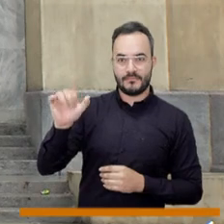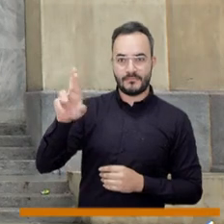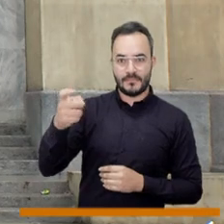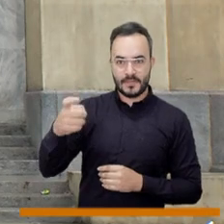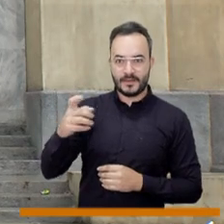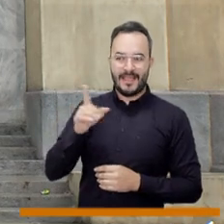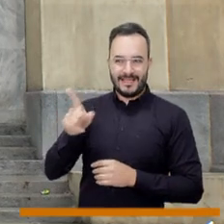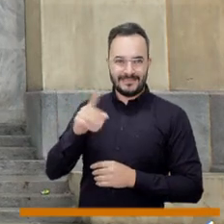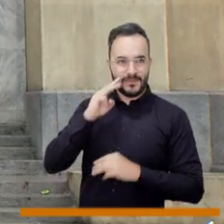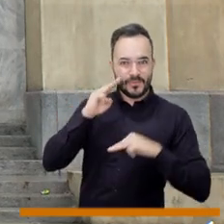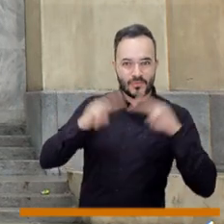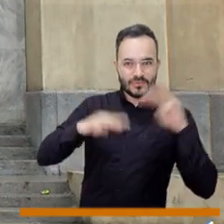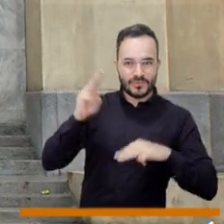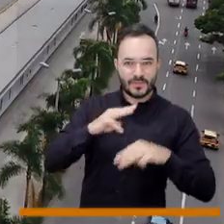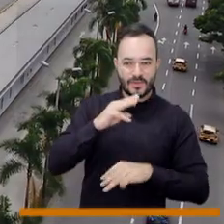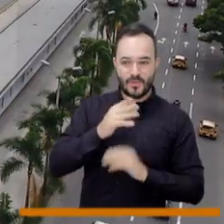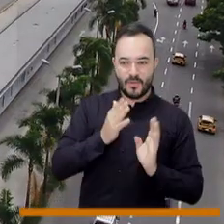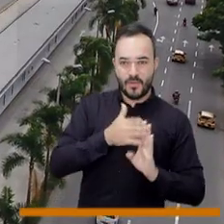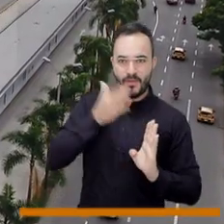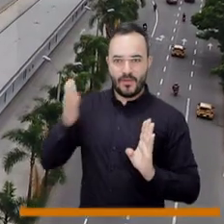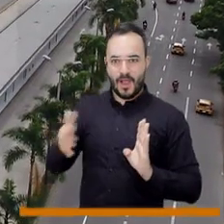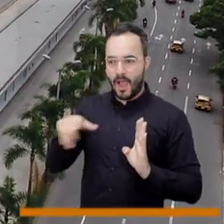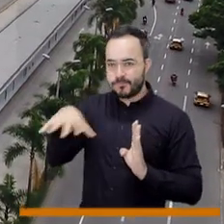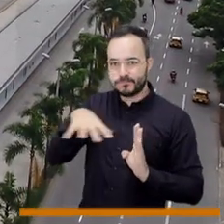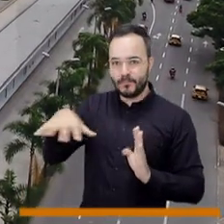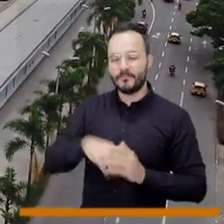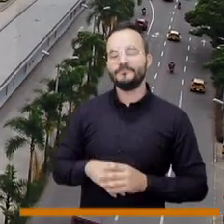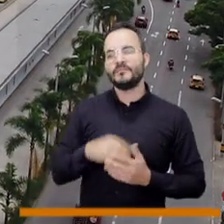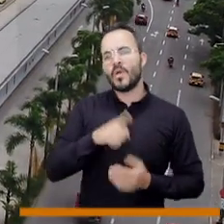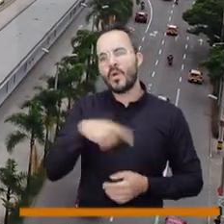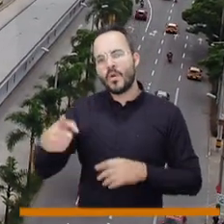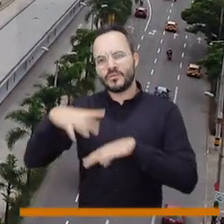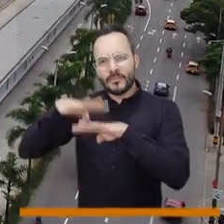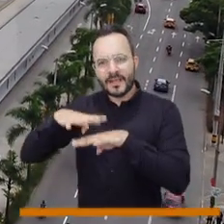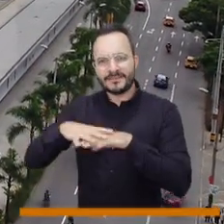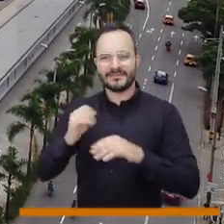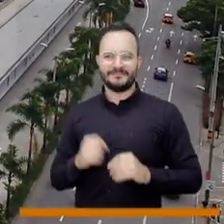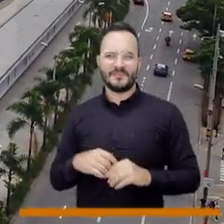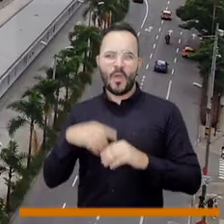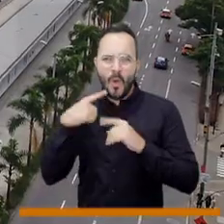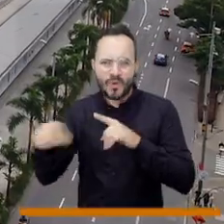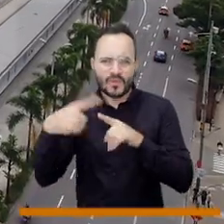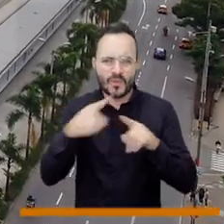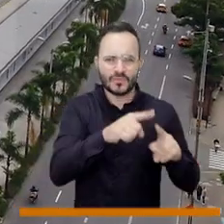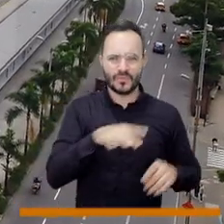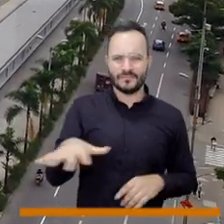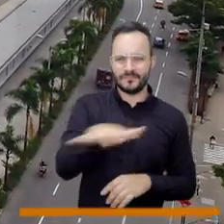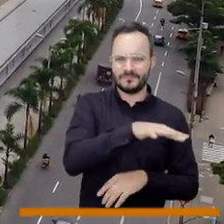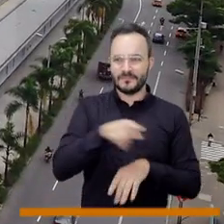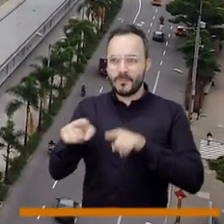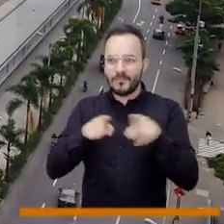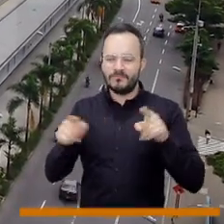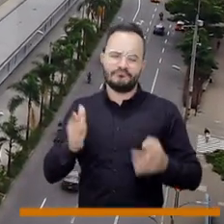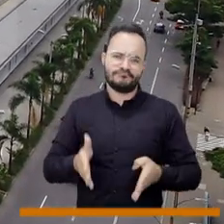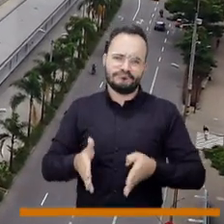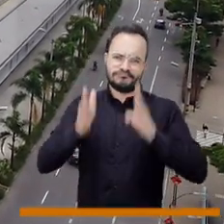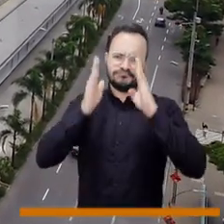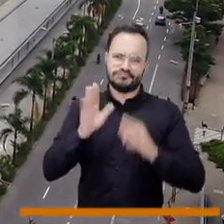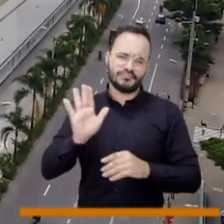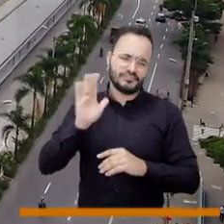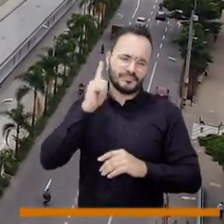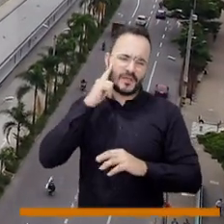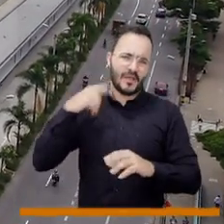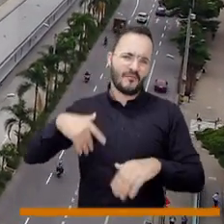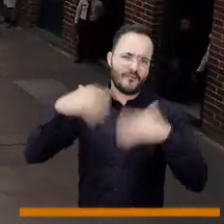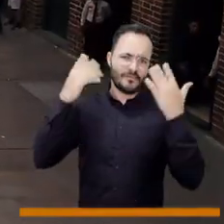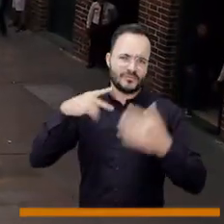contiguo al Museo de Antioquia. Plaza Mayor, en fin, otra serie de intervenciones de edificios